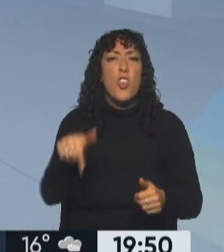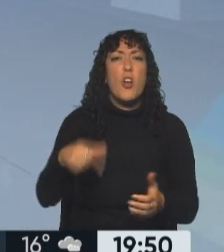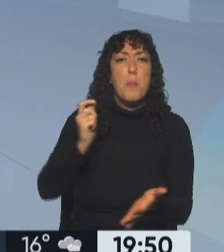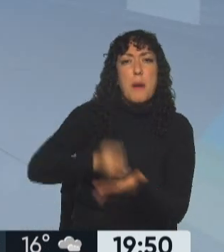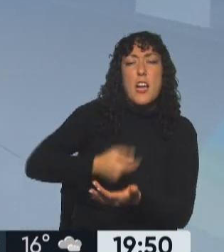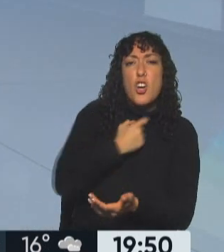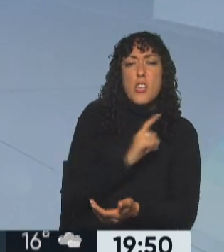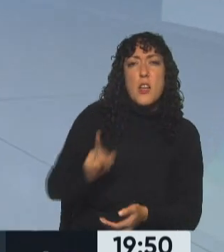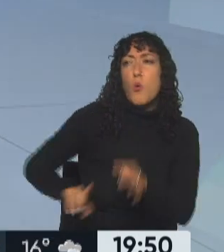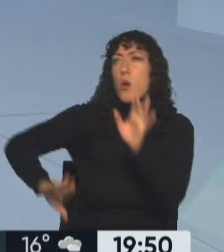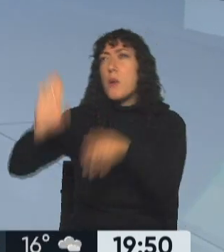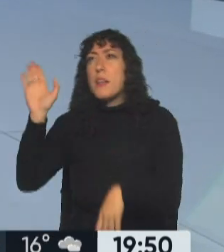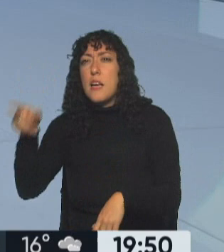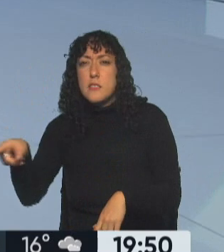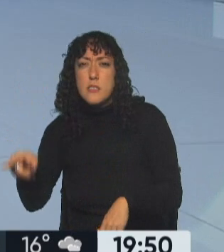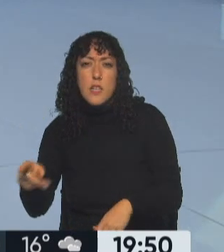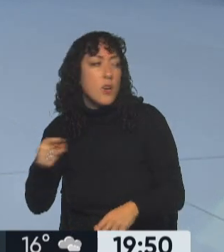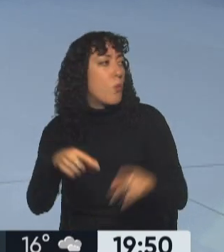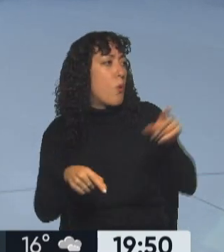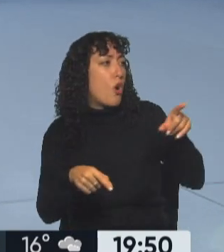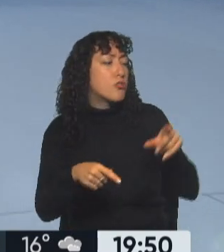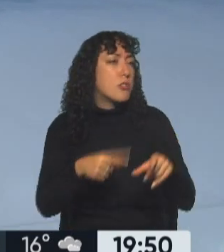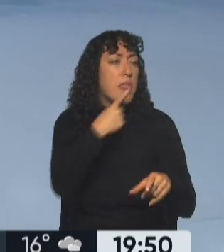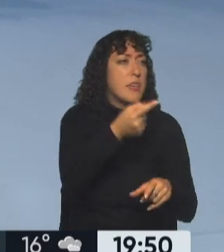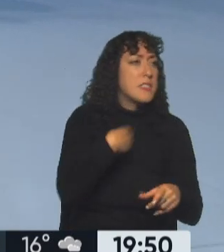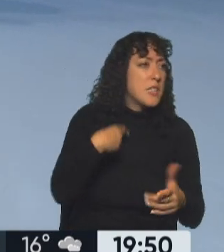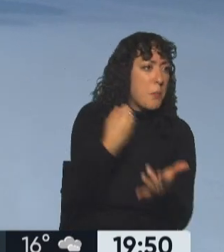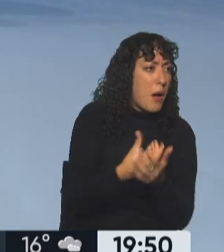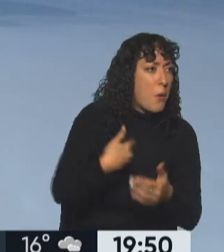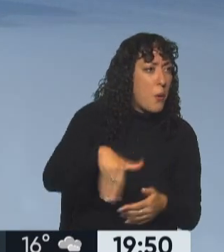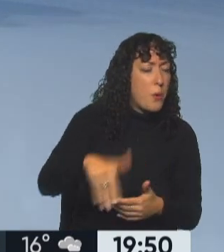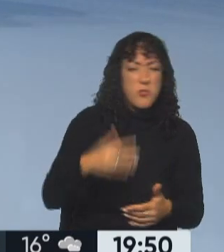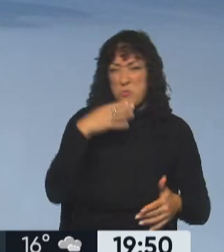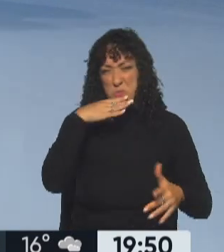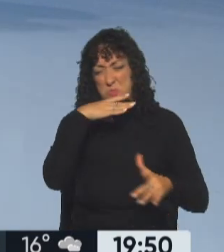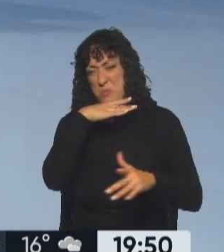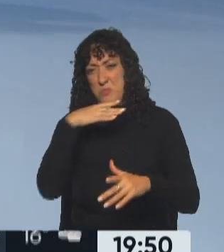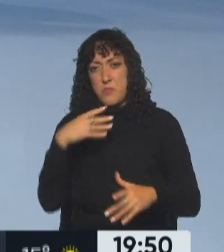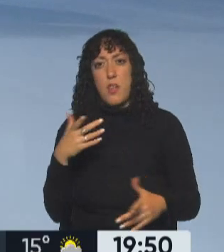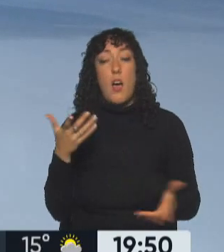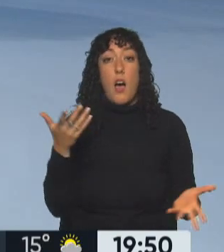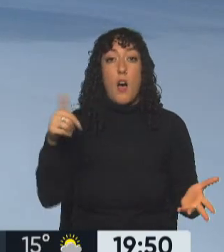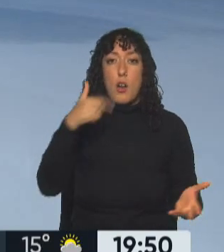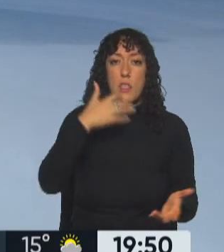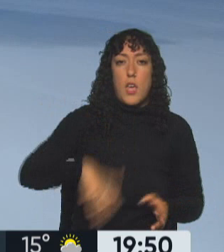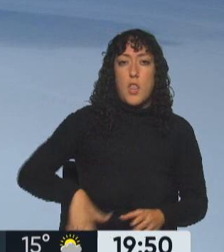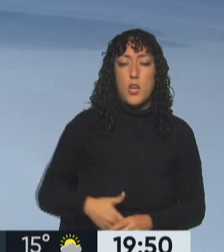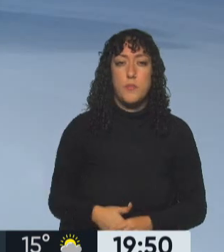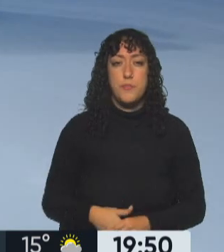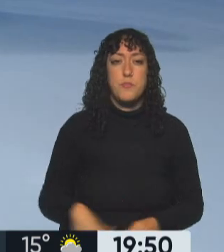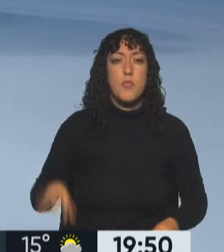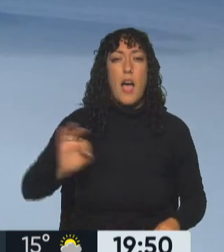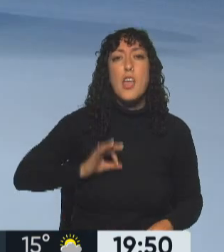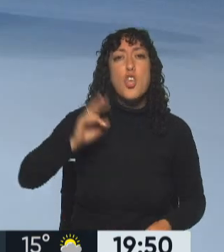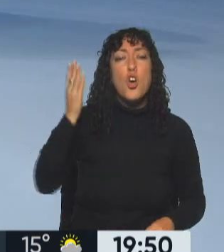pagar, pero vos levantaste la mano. Claro. Y vos que dijiste, vamos a pagarle. Yo no entendía nada y entendí todo. Pero mira, en el año